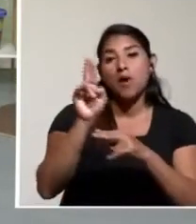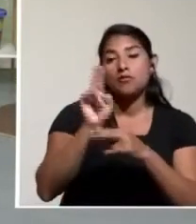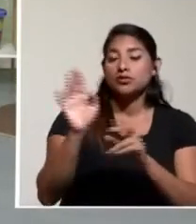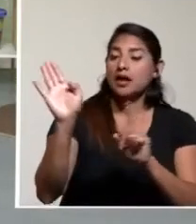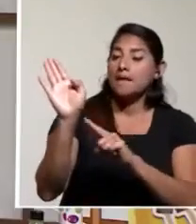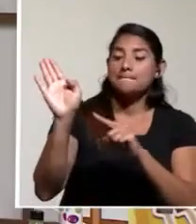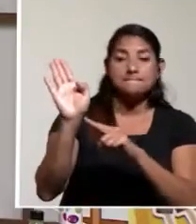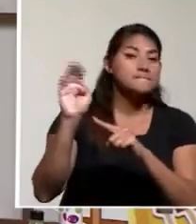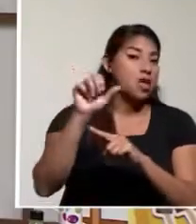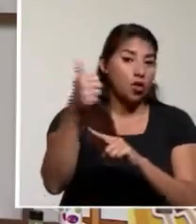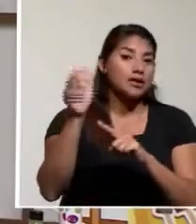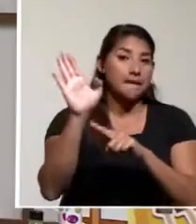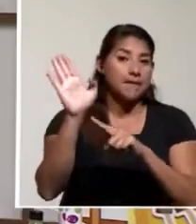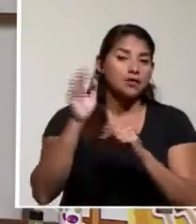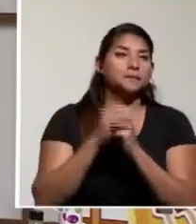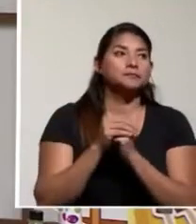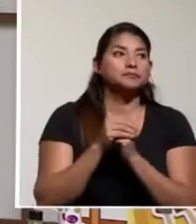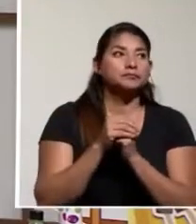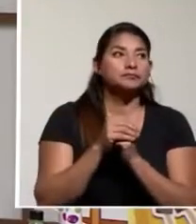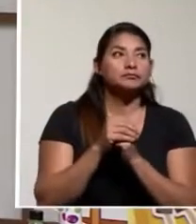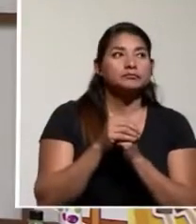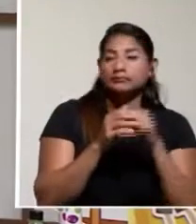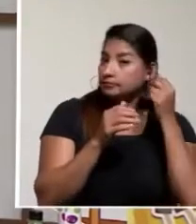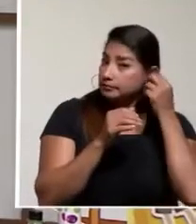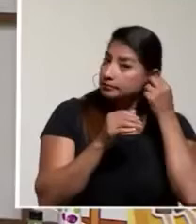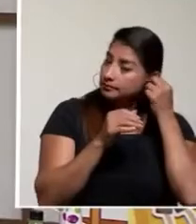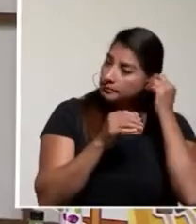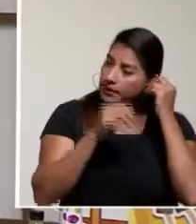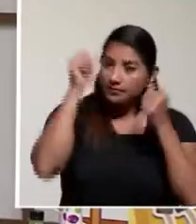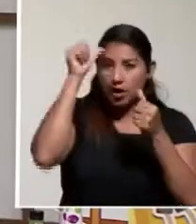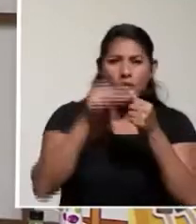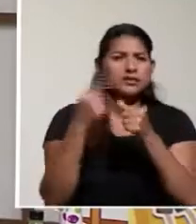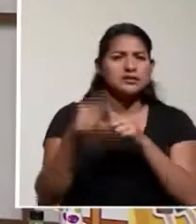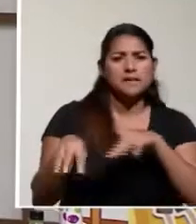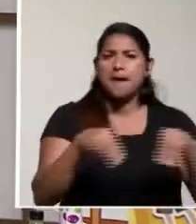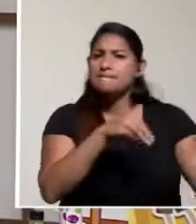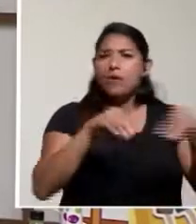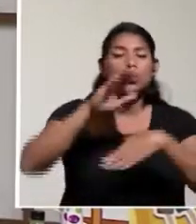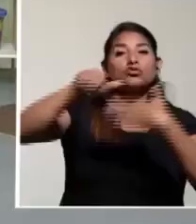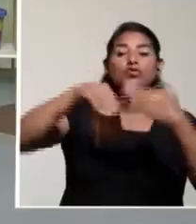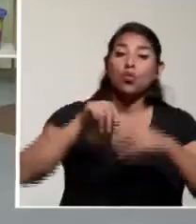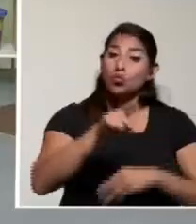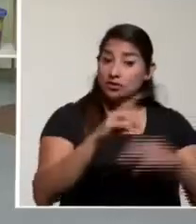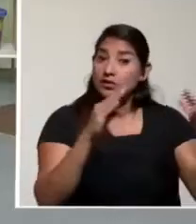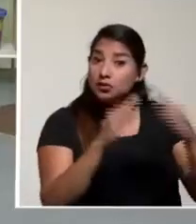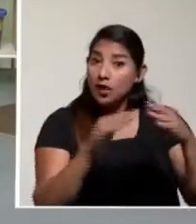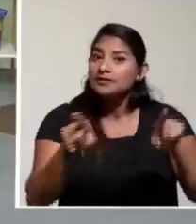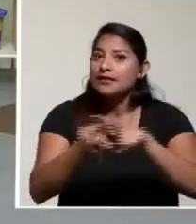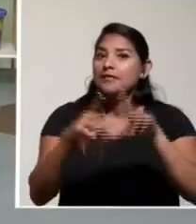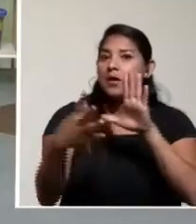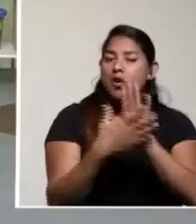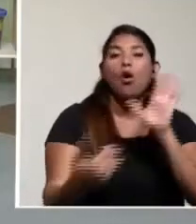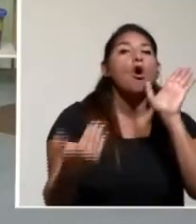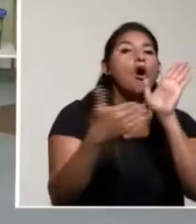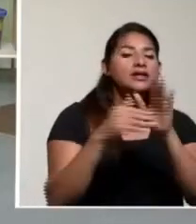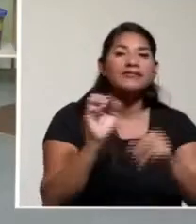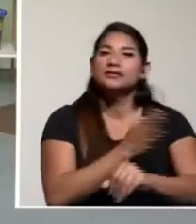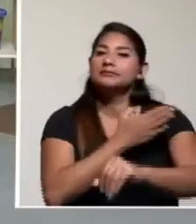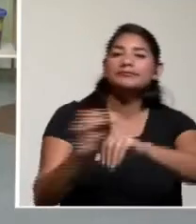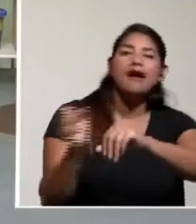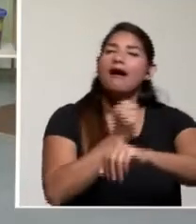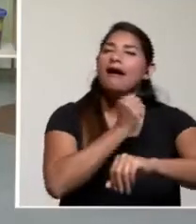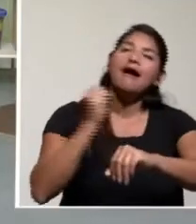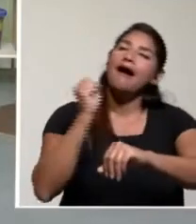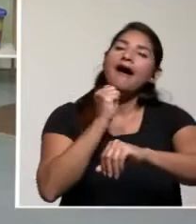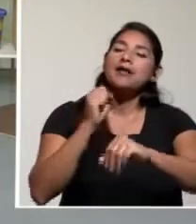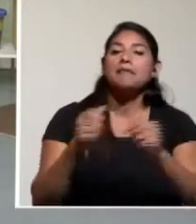pandereta con mi otra mano. Oh, que el otro lado. Y mover todo el otro lado, ¿ok? Que sí. Ustedes en casa también. Y yo empiezo otra vez.